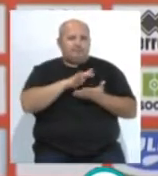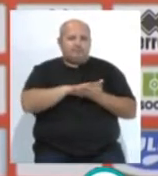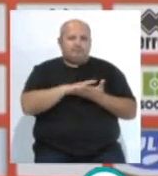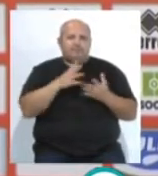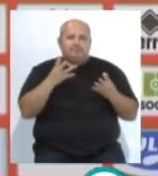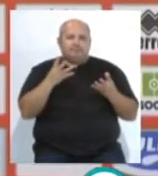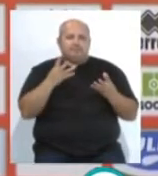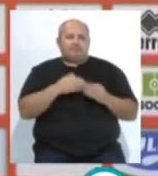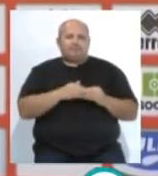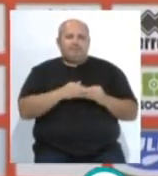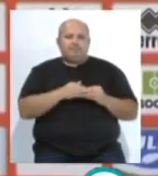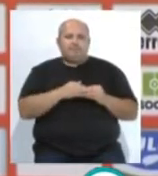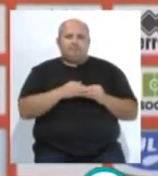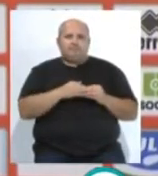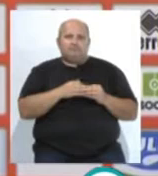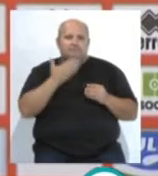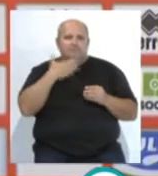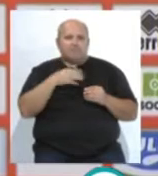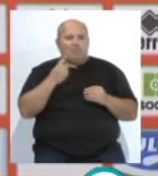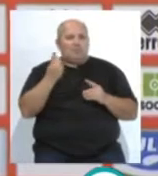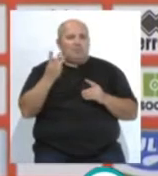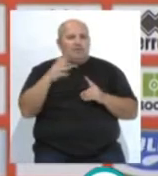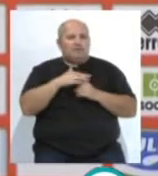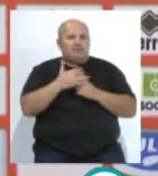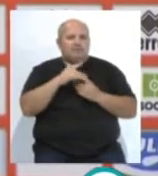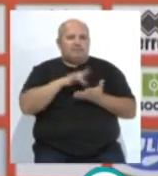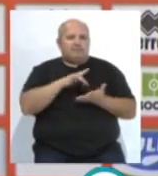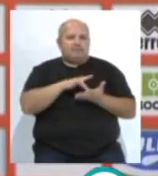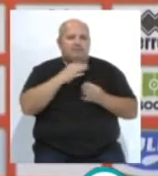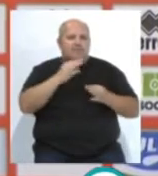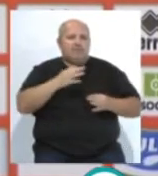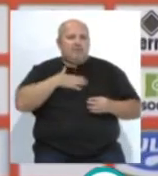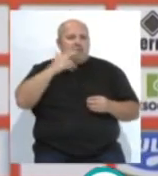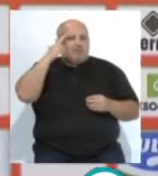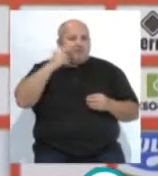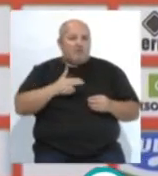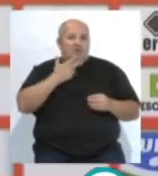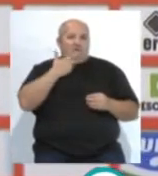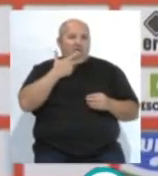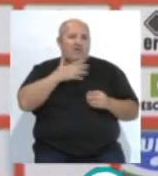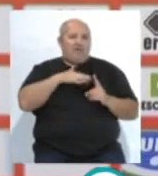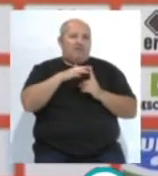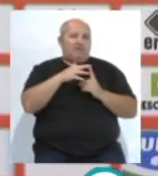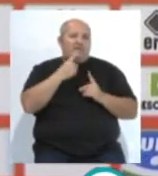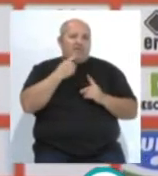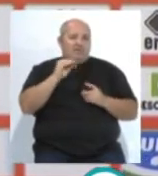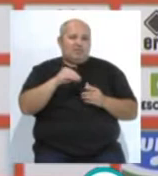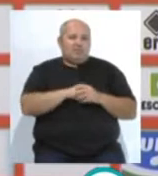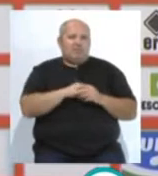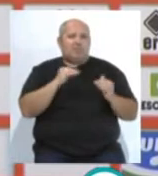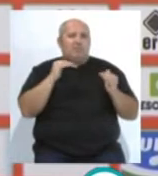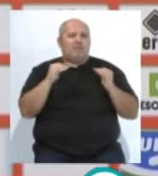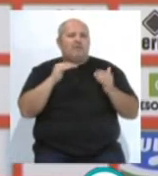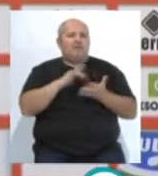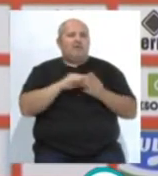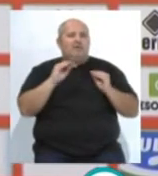recuerdo mucho, ahora mismo así, pero hay muchas situaciones en que nosotros siempre hemos sido muy respetuosos porque sabemos la dificultad que tiene. Pero llega un momento en que